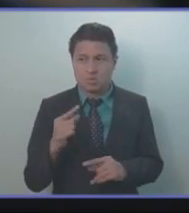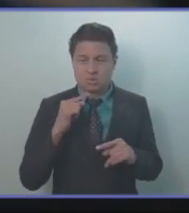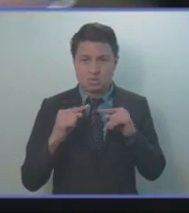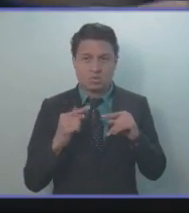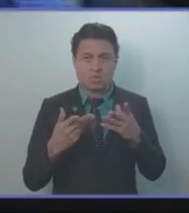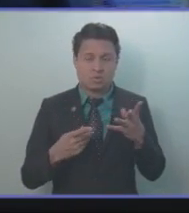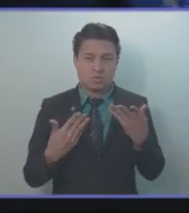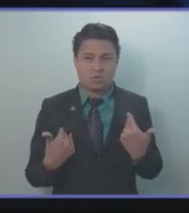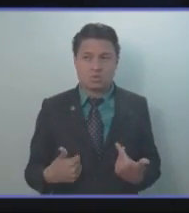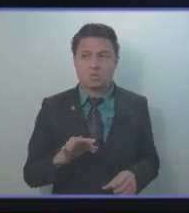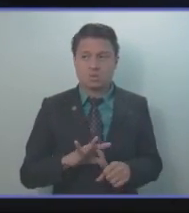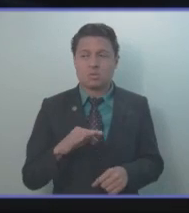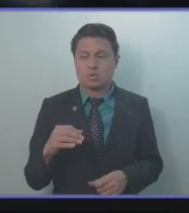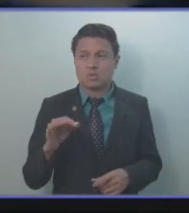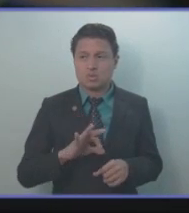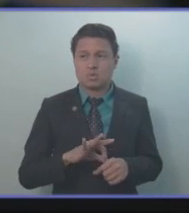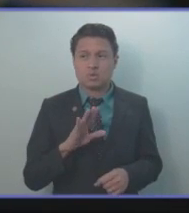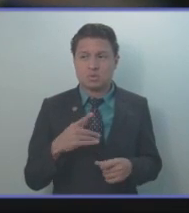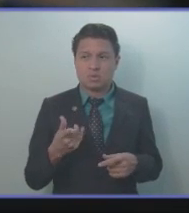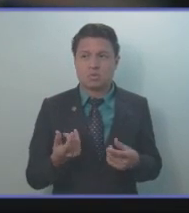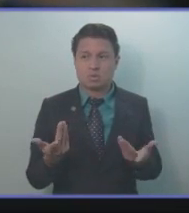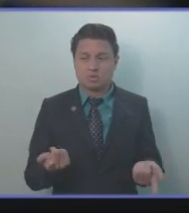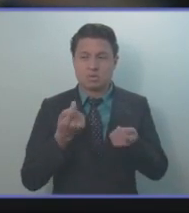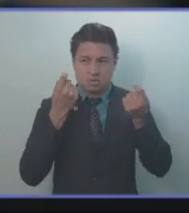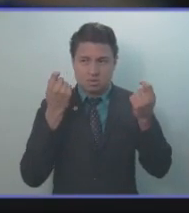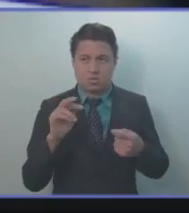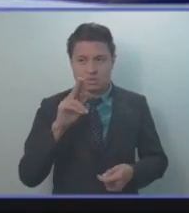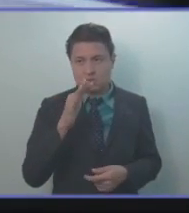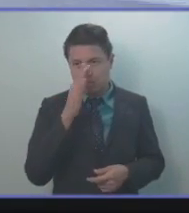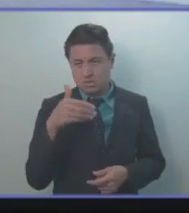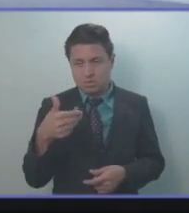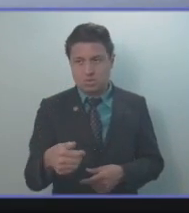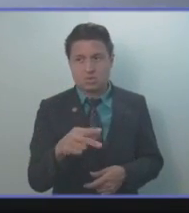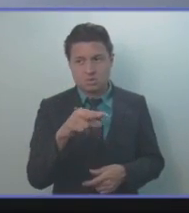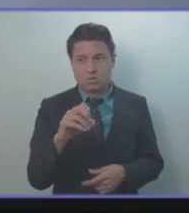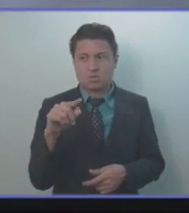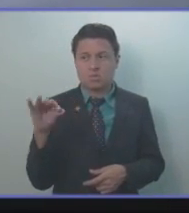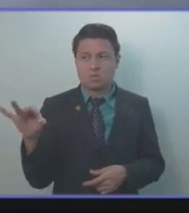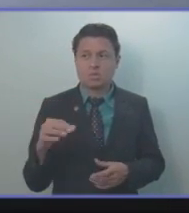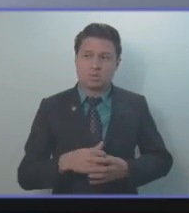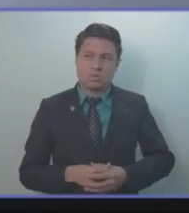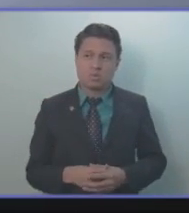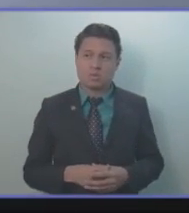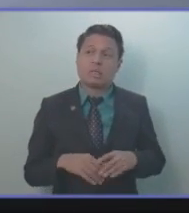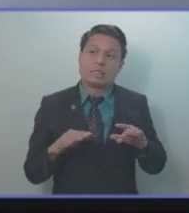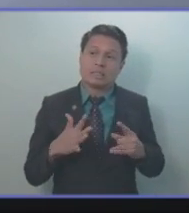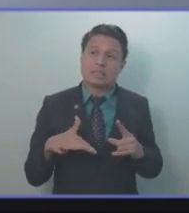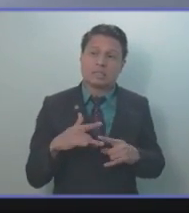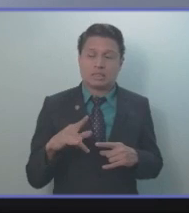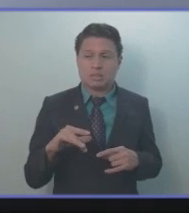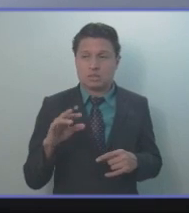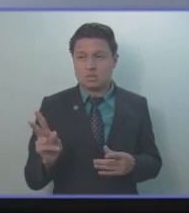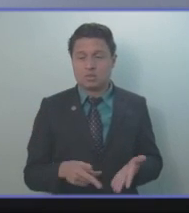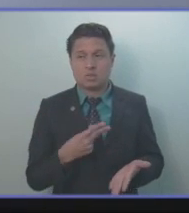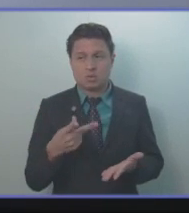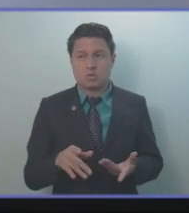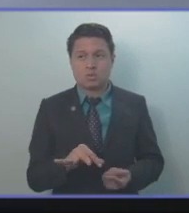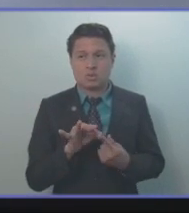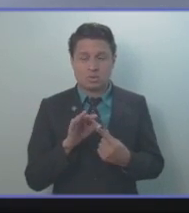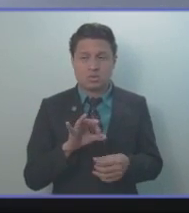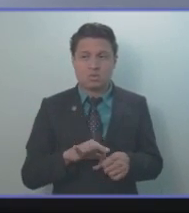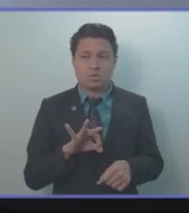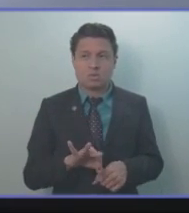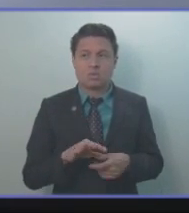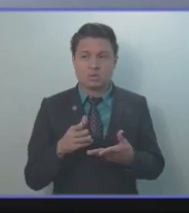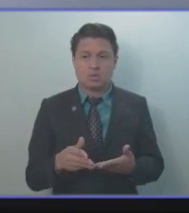al voto en las elecciones que se celebrarán el 3 de febrero de 2019. En caso de existir una segunda elección, también podrán ser